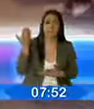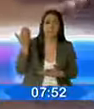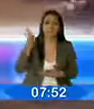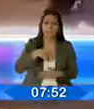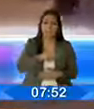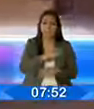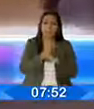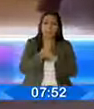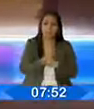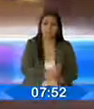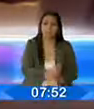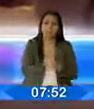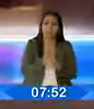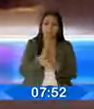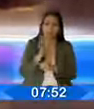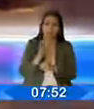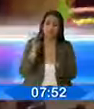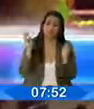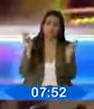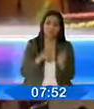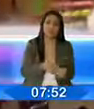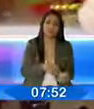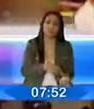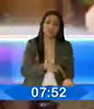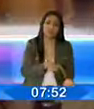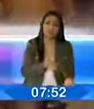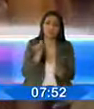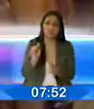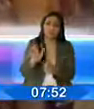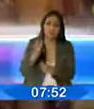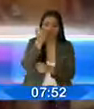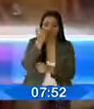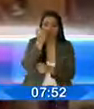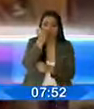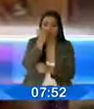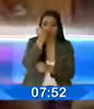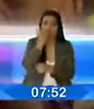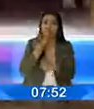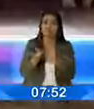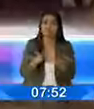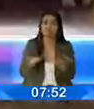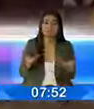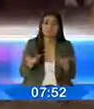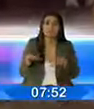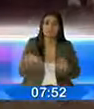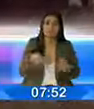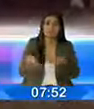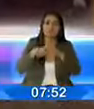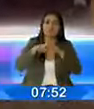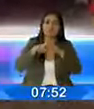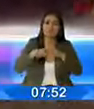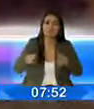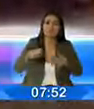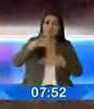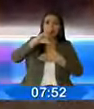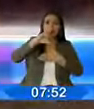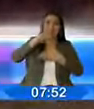los rituales tradicionales andinos. Actualmente esta danza se practica en diferentes regiones andinas y altiplánicas de América del